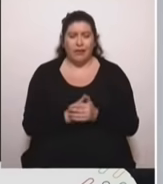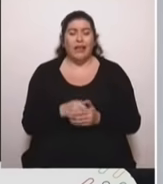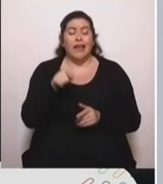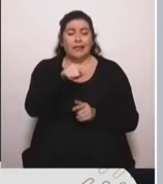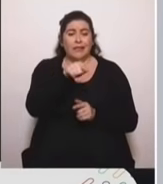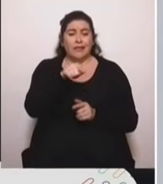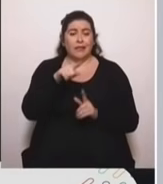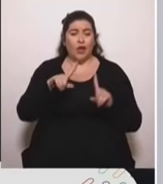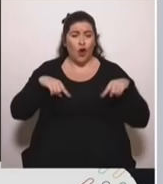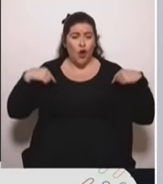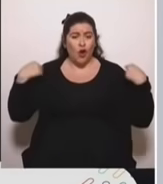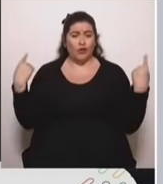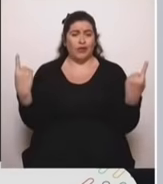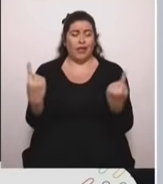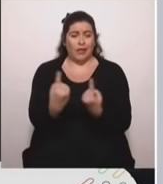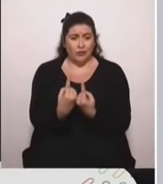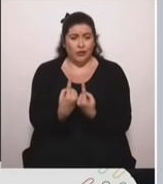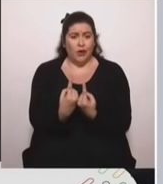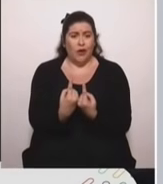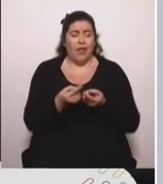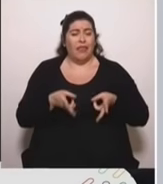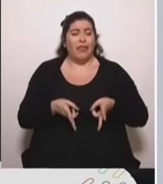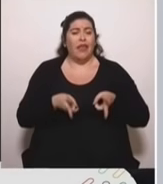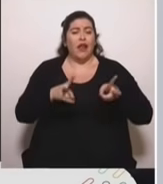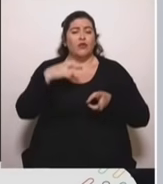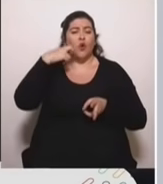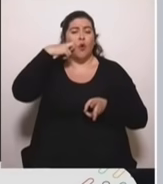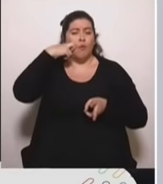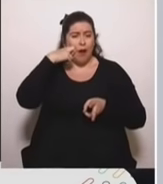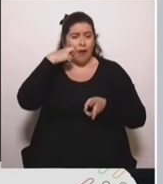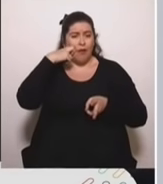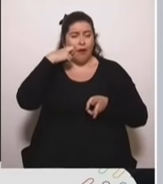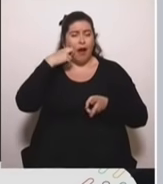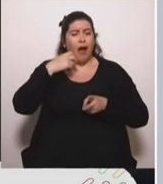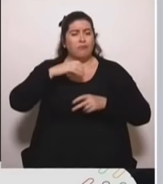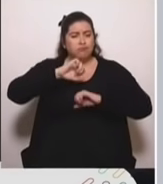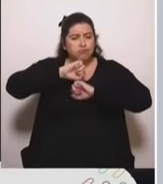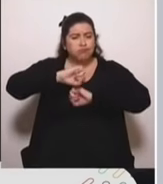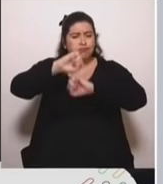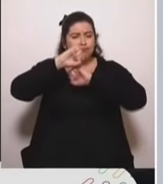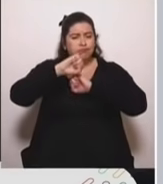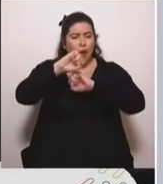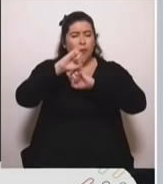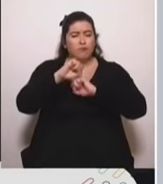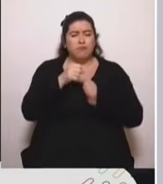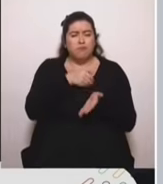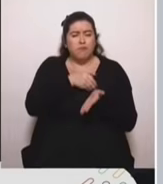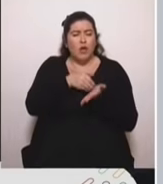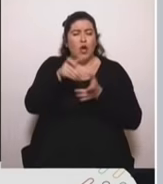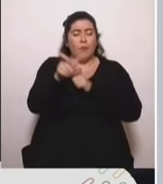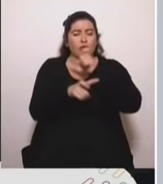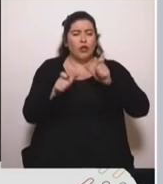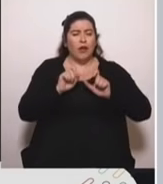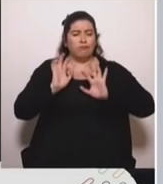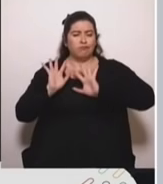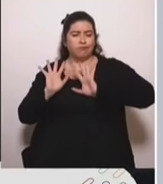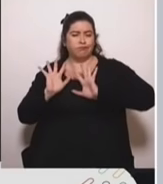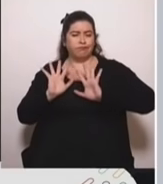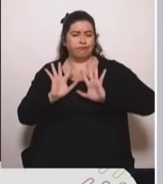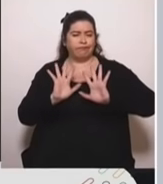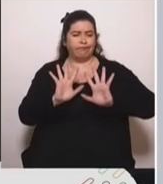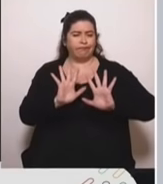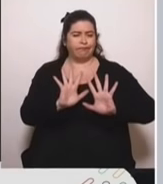esta convención y también con los distintos organismos del Estado y en ese sentido. Marisol Peña, nuevamente muchísimas gracias por acompañarnos esta